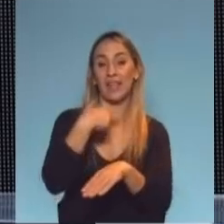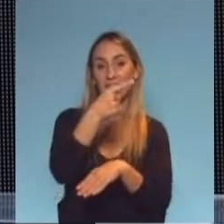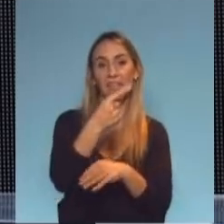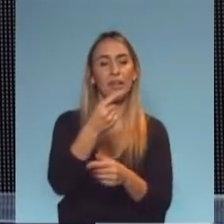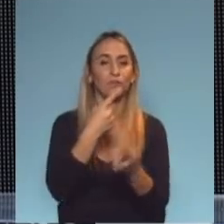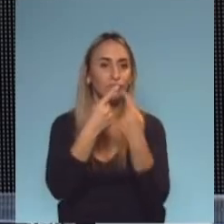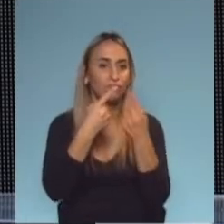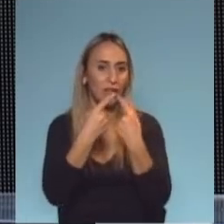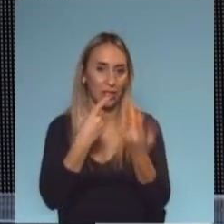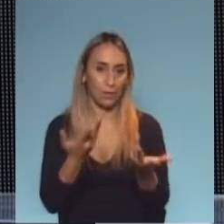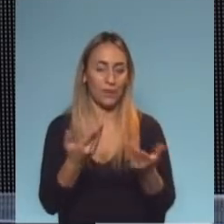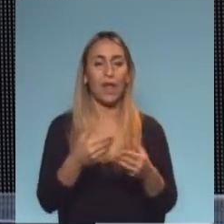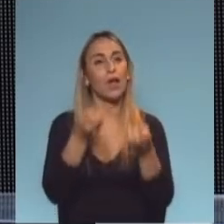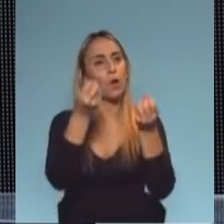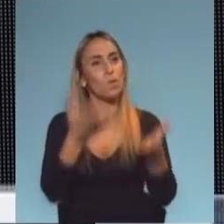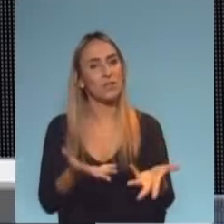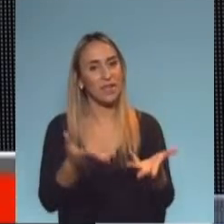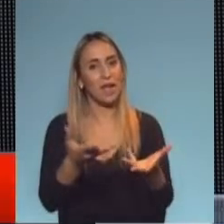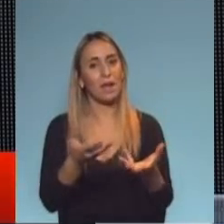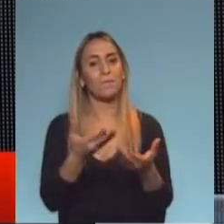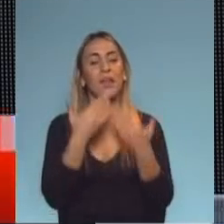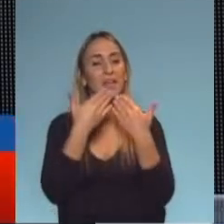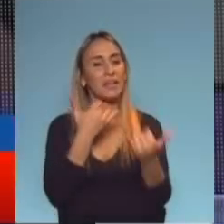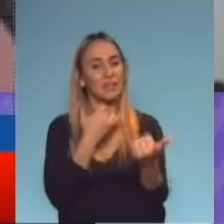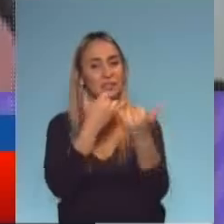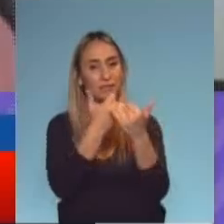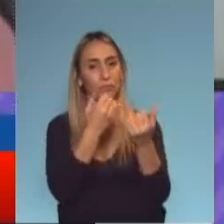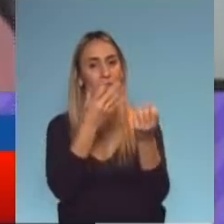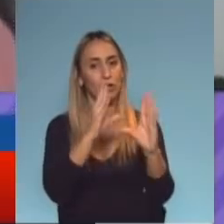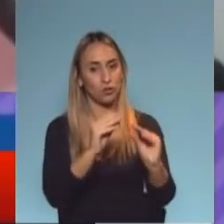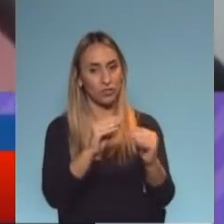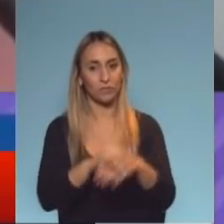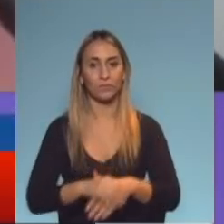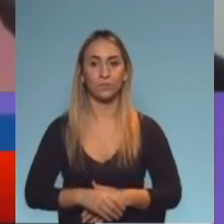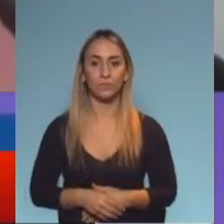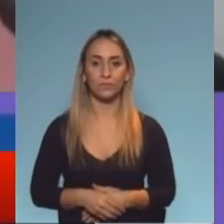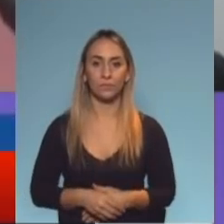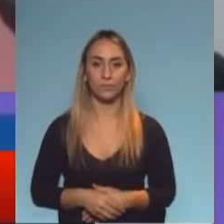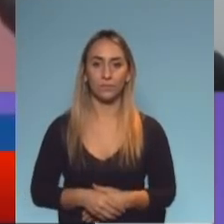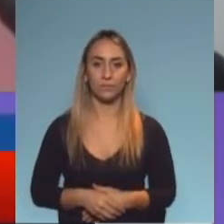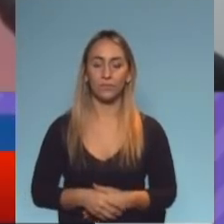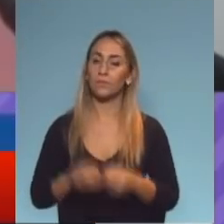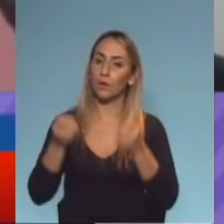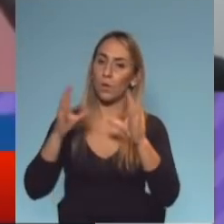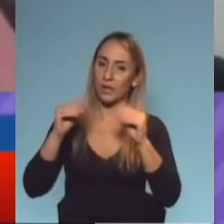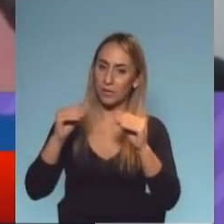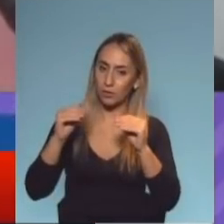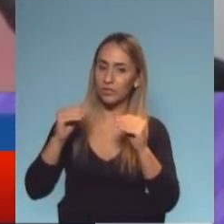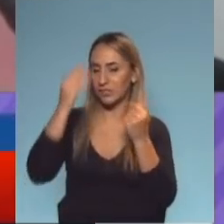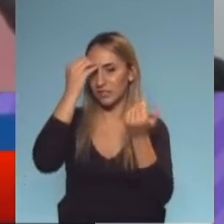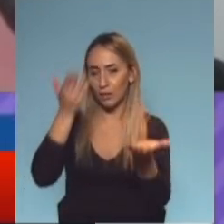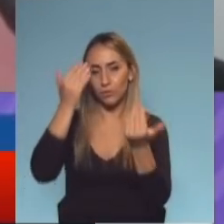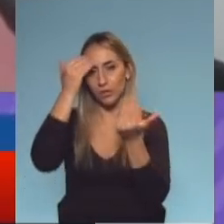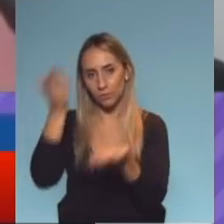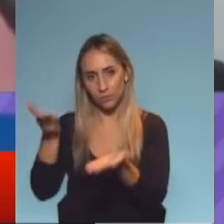una entrevista a la televisión pública. ¿Cómo está, embajadora? Gracias por recibirnos. Buenas noches. Buenas noches, shalom, shalom.